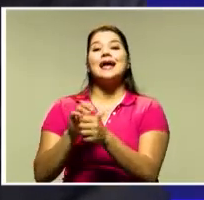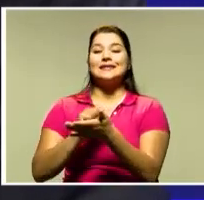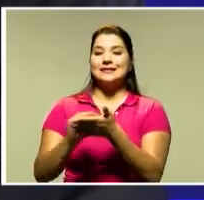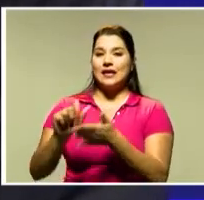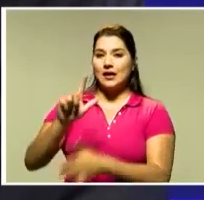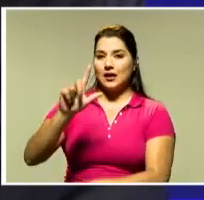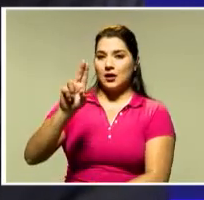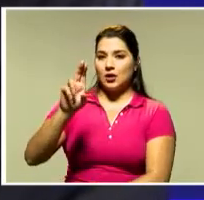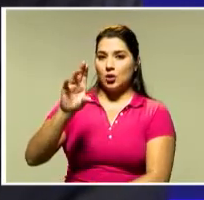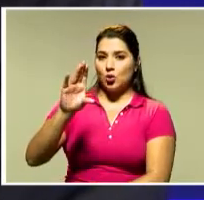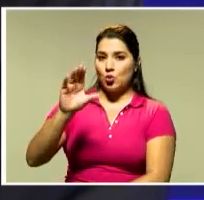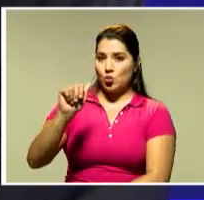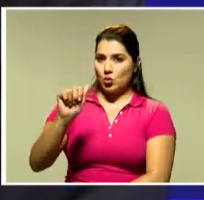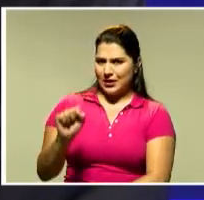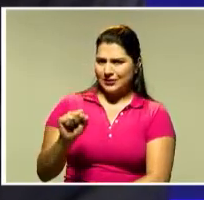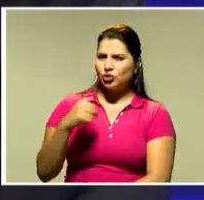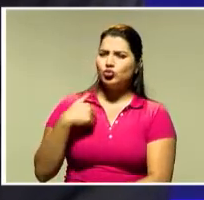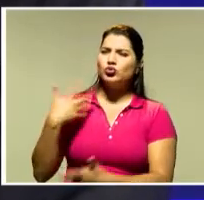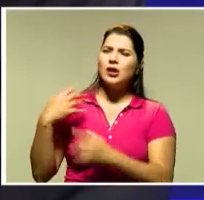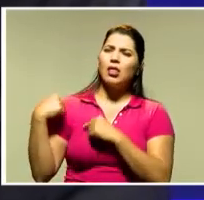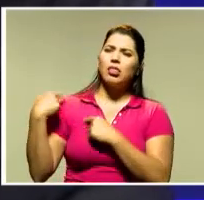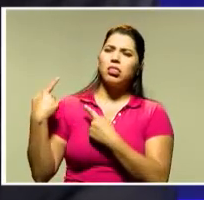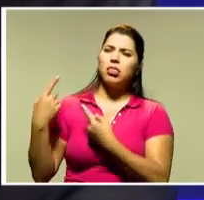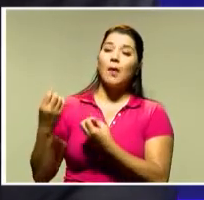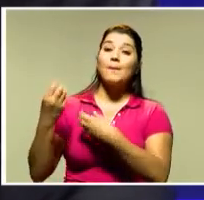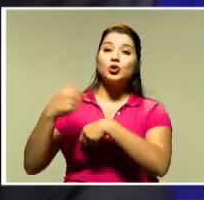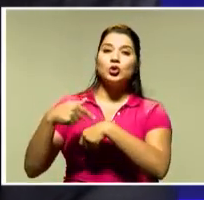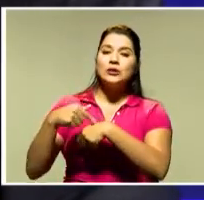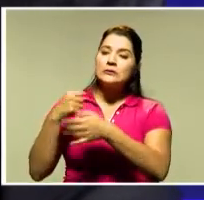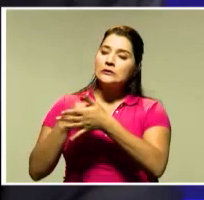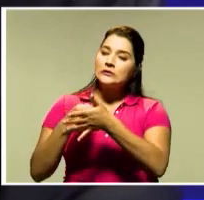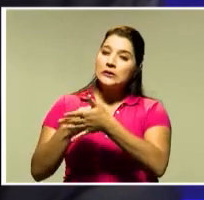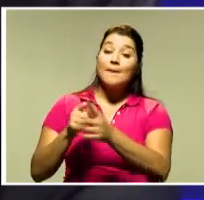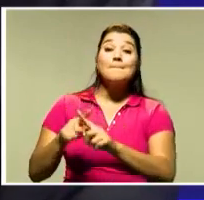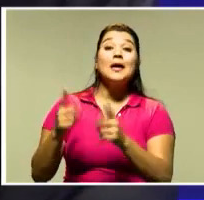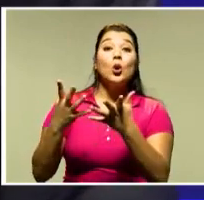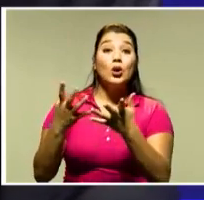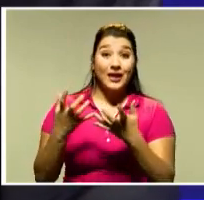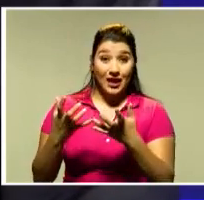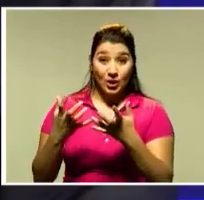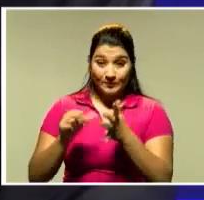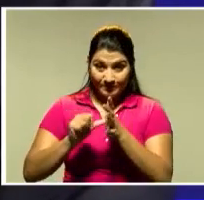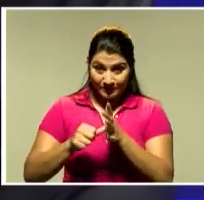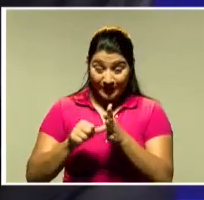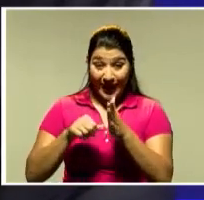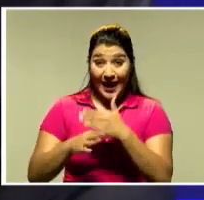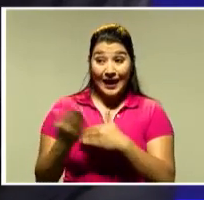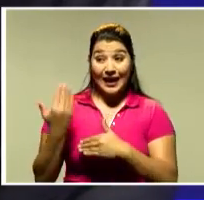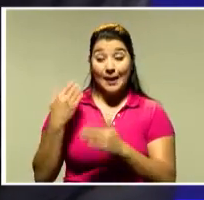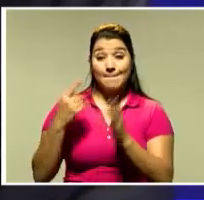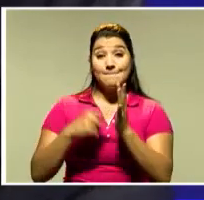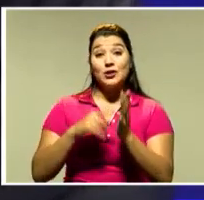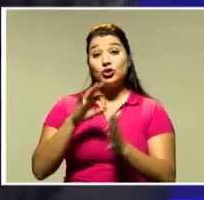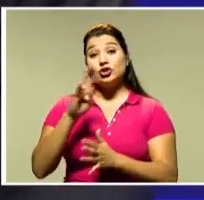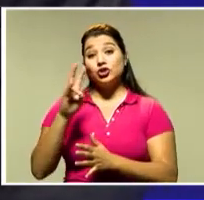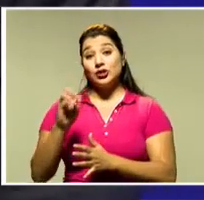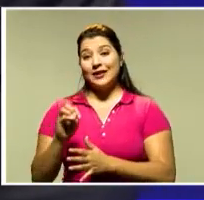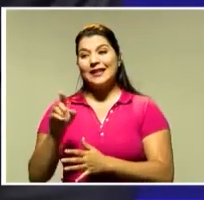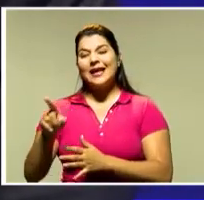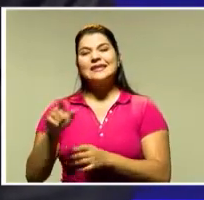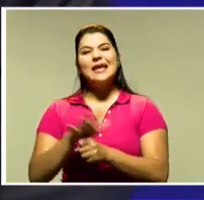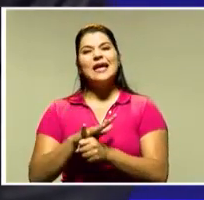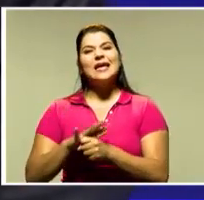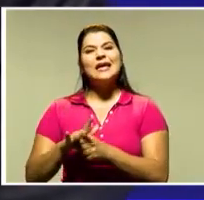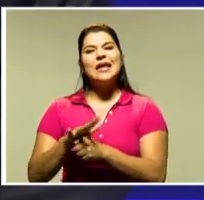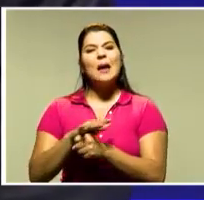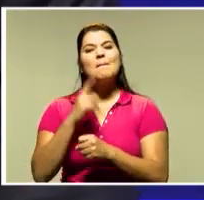desde hace muchos años yo he estado inmerso en esa pelea. Quiero nada más puntualizar, en los años 70 la isla se destinó a que